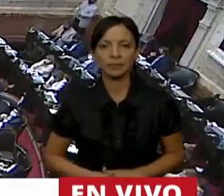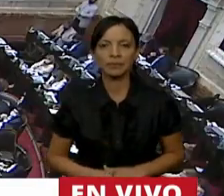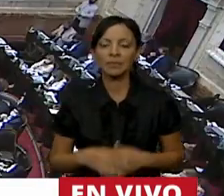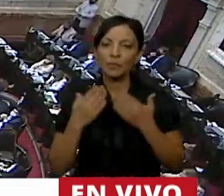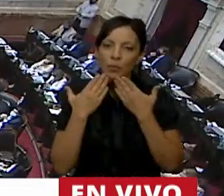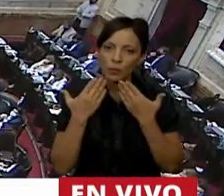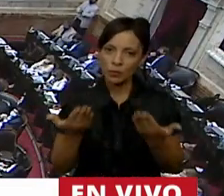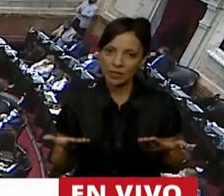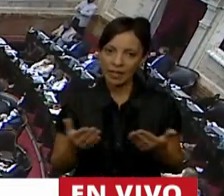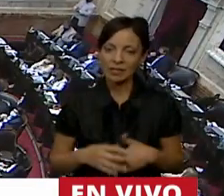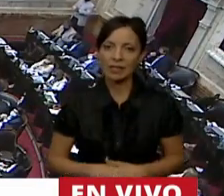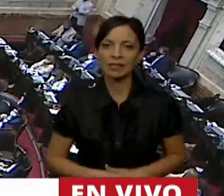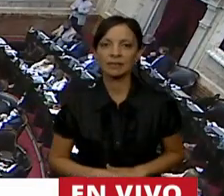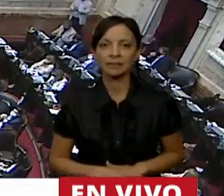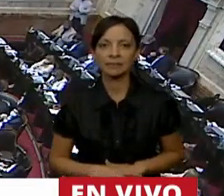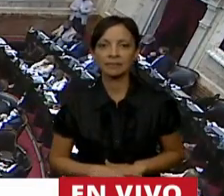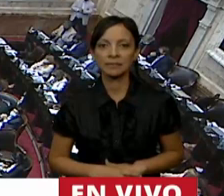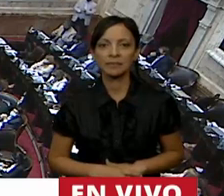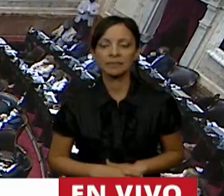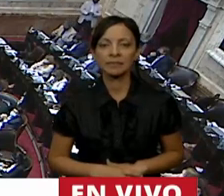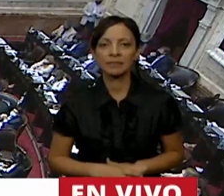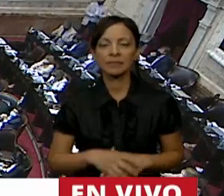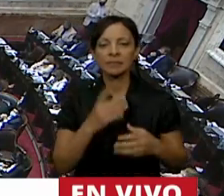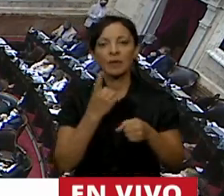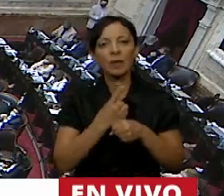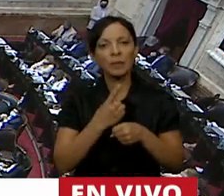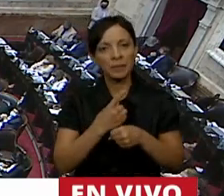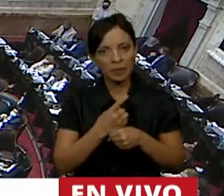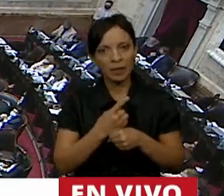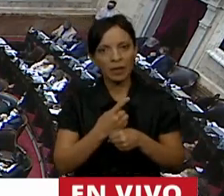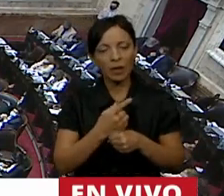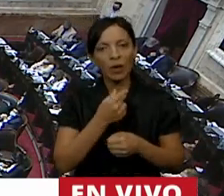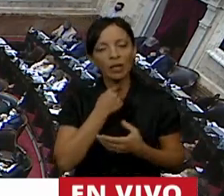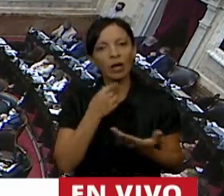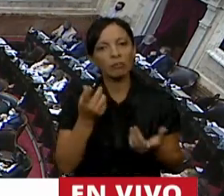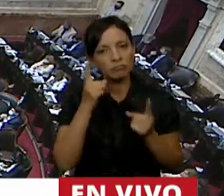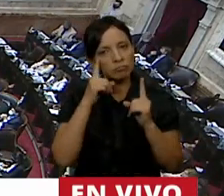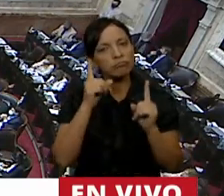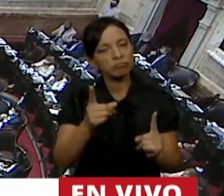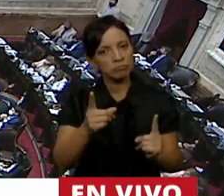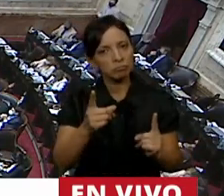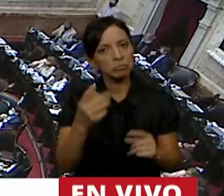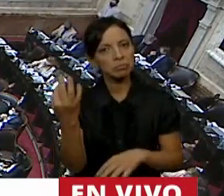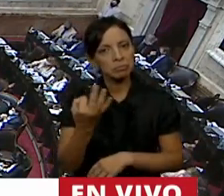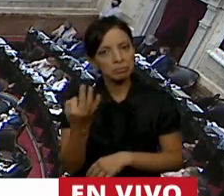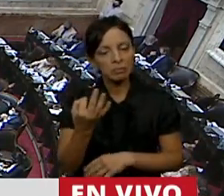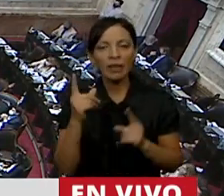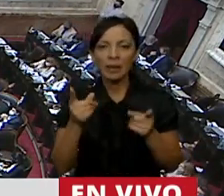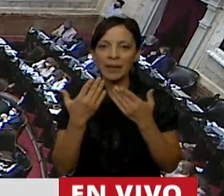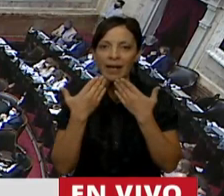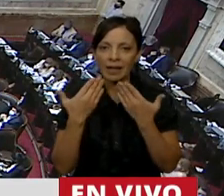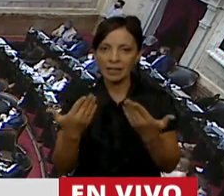Muchas gracias, señor presidente. Primeramente, quisiera reconocer, destacar y también